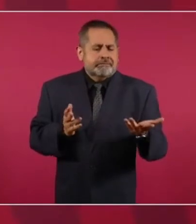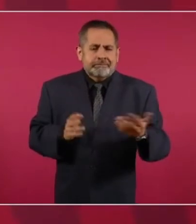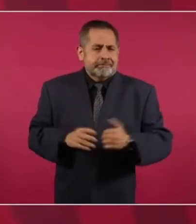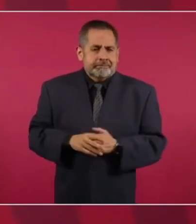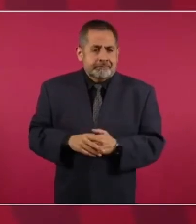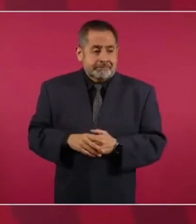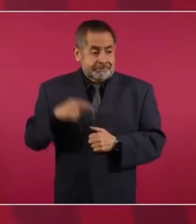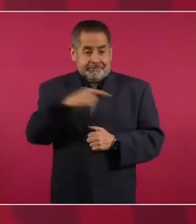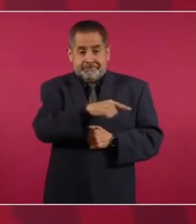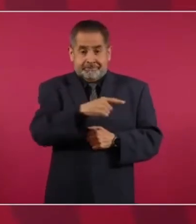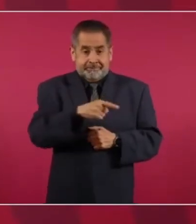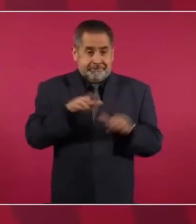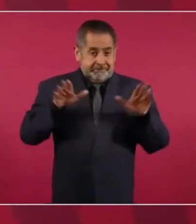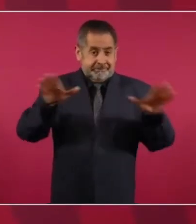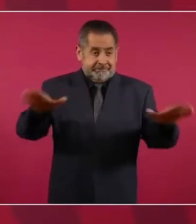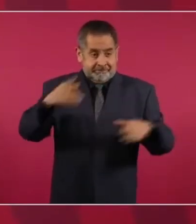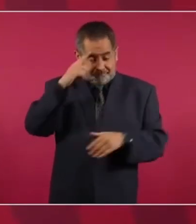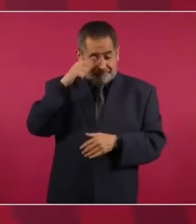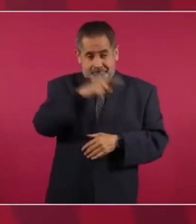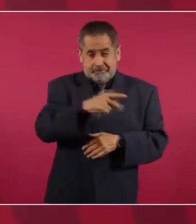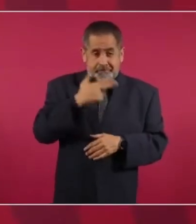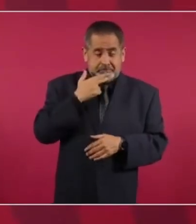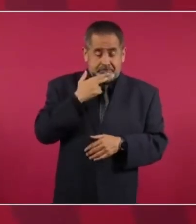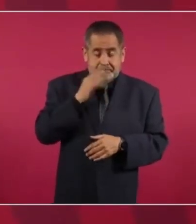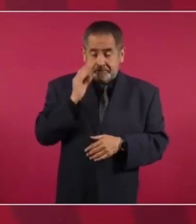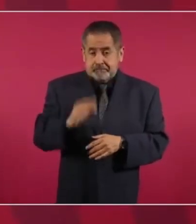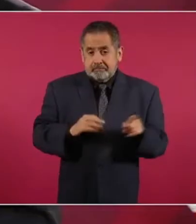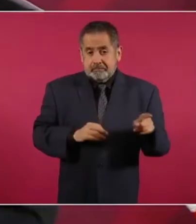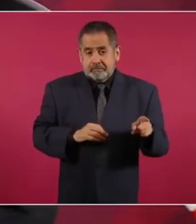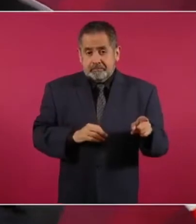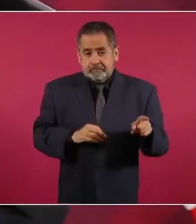porque ese avión, para que sea